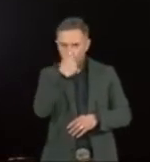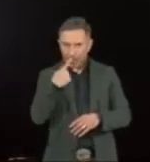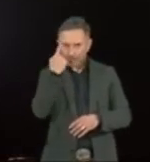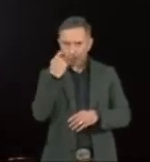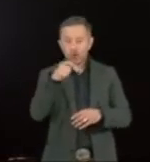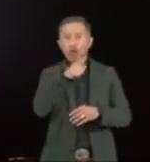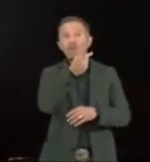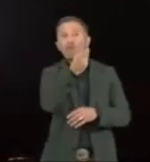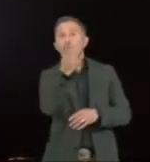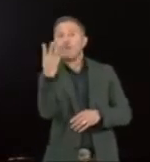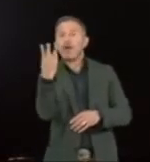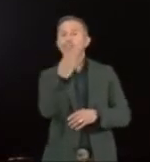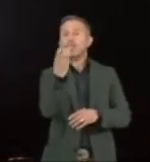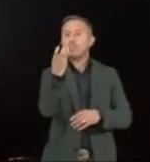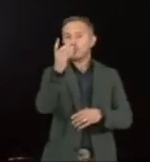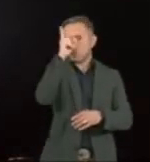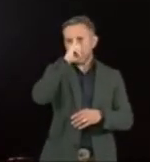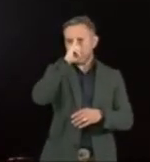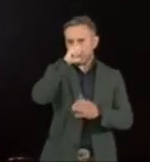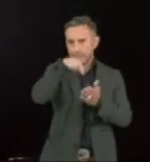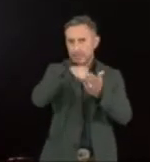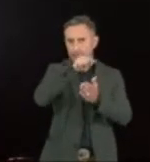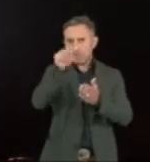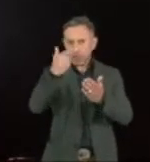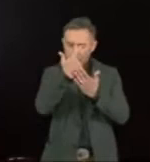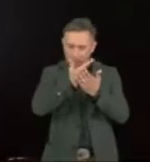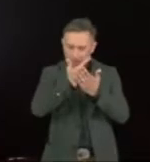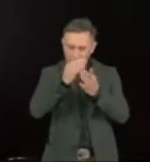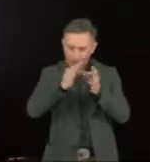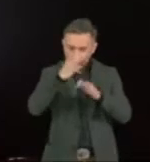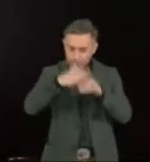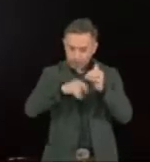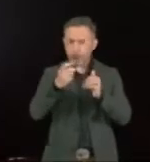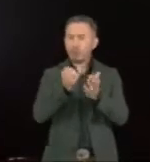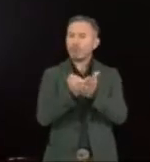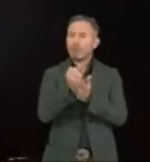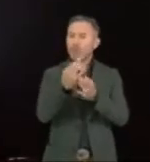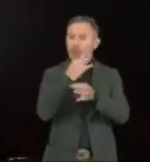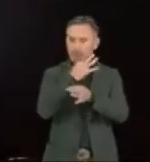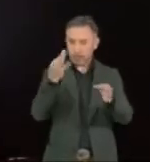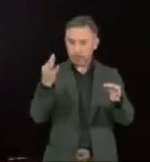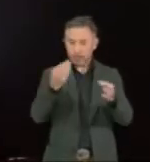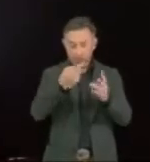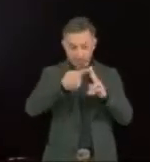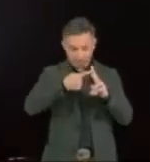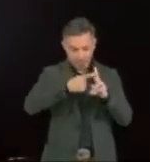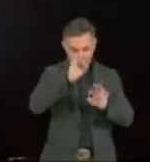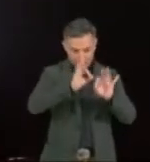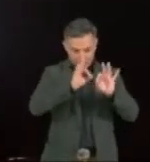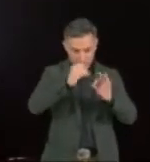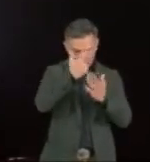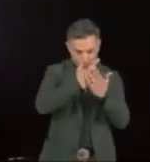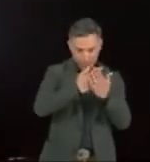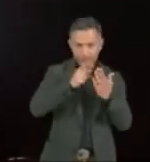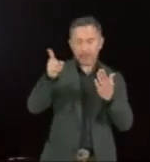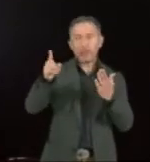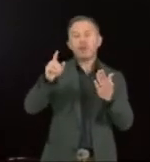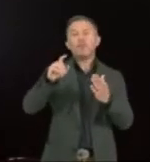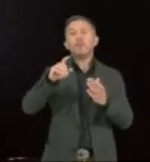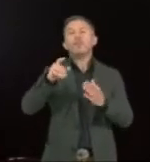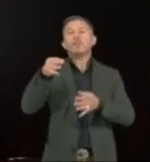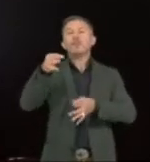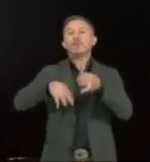en los 300 consejos distritales el resultado de esos cómputos será remitido al tribunal electoral del poder judicial de la federación